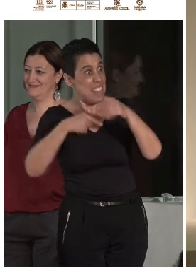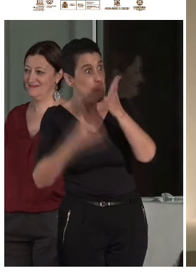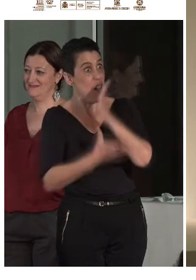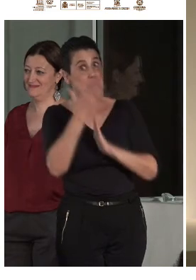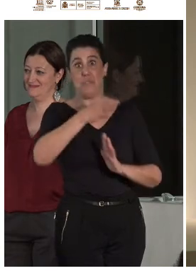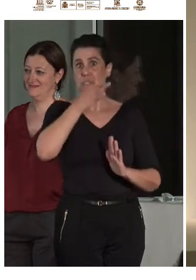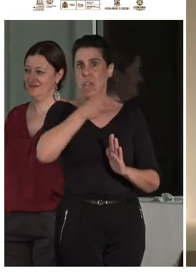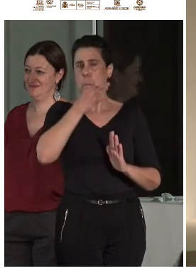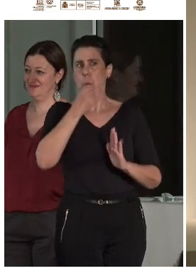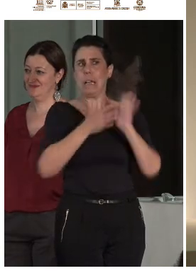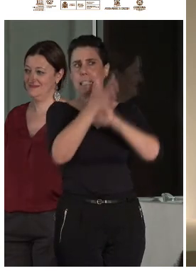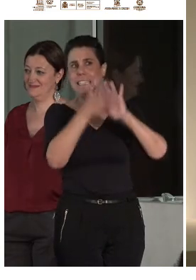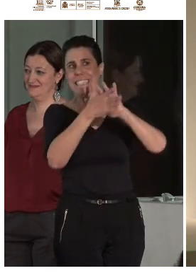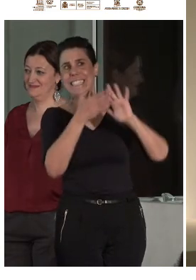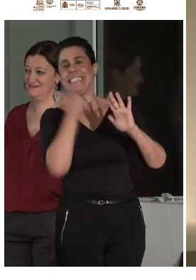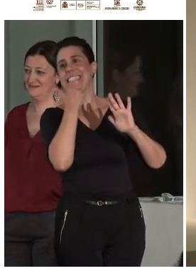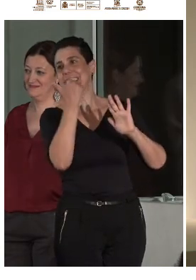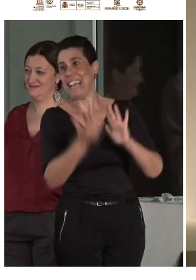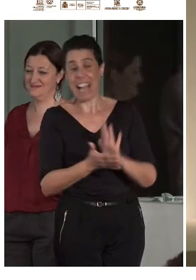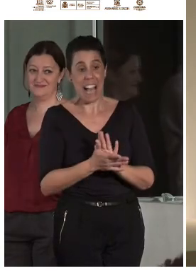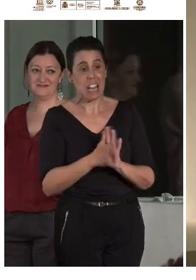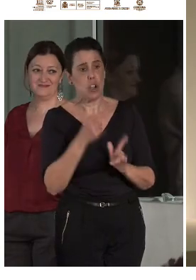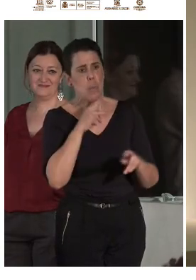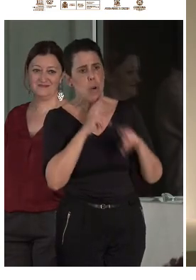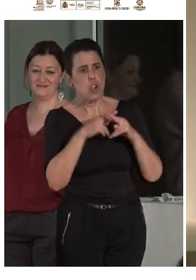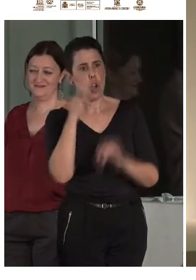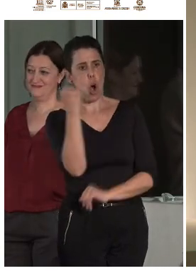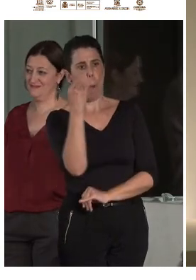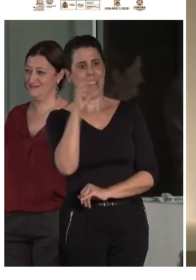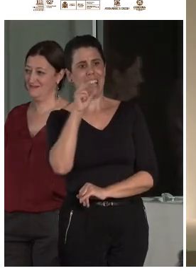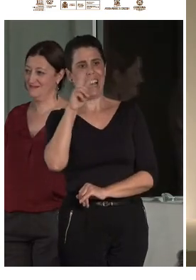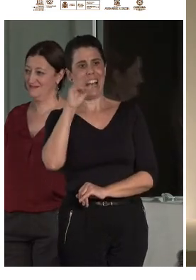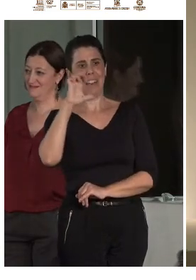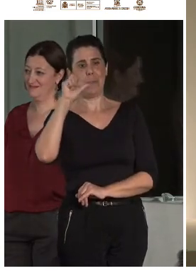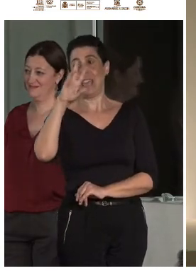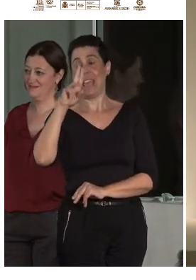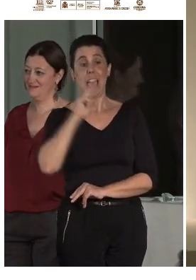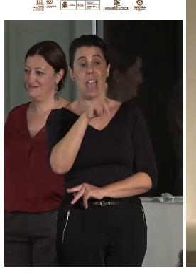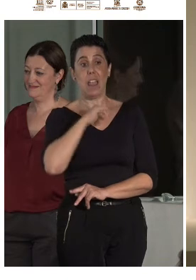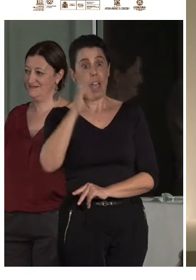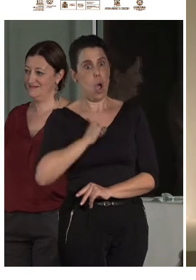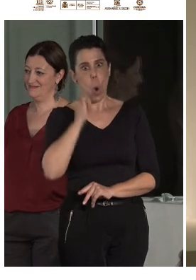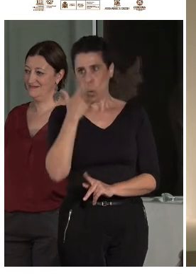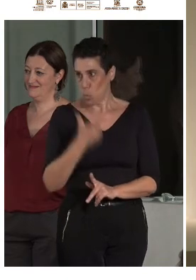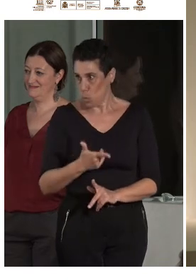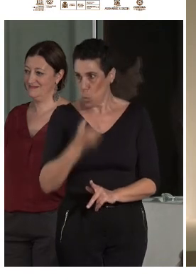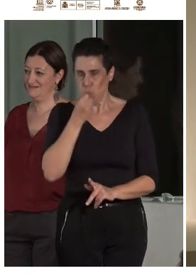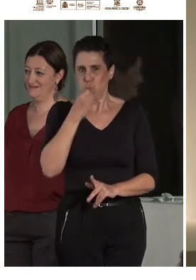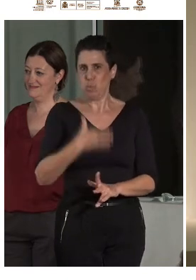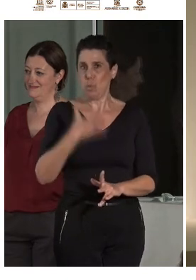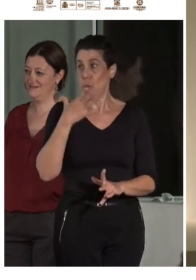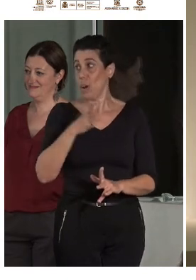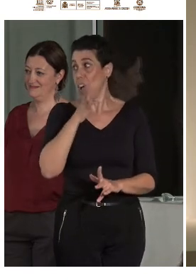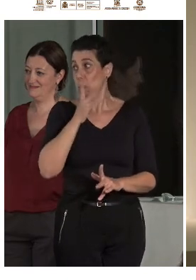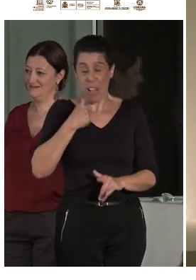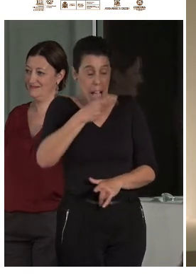hoy en la tarde, antes que de la práctica. La pregunta que has hecho, ¿cómo te llamas? Perdona. Javier, ha sido oportunísima porque a mí sí